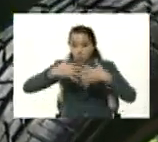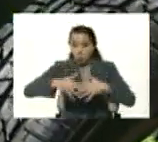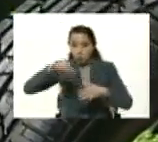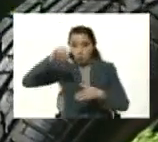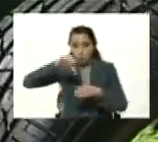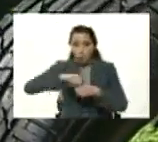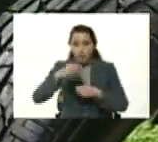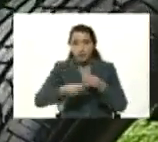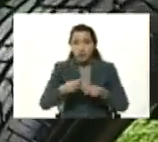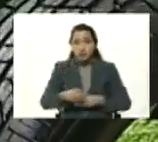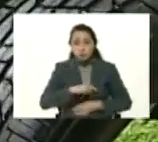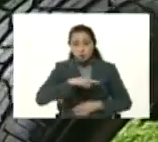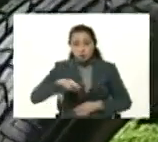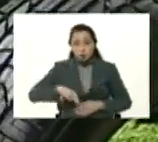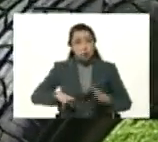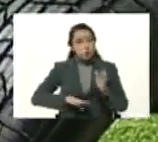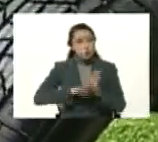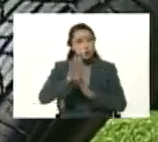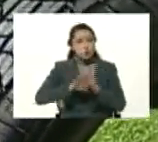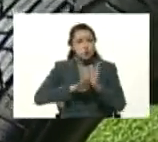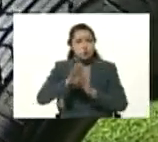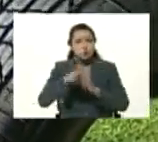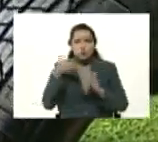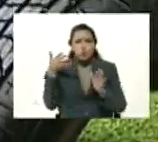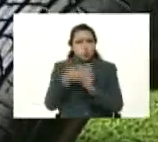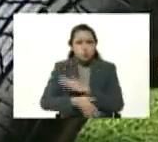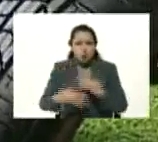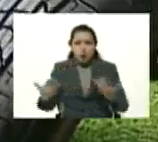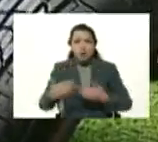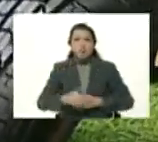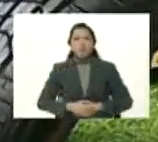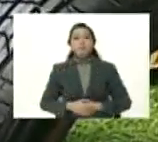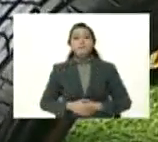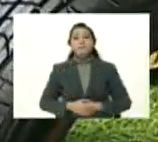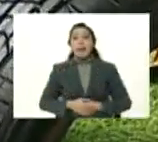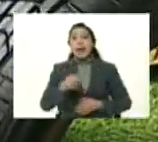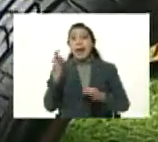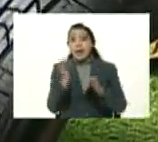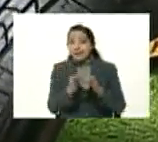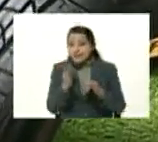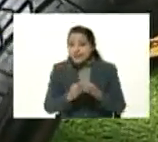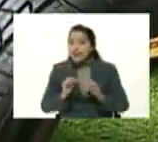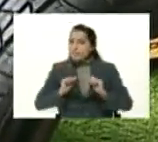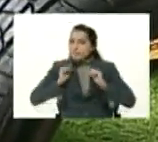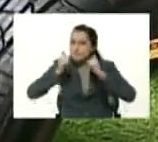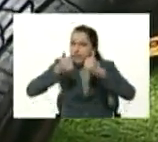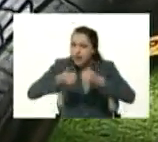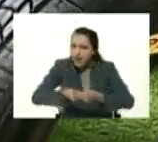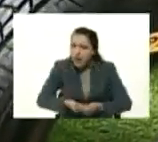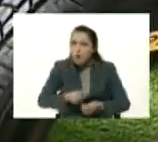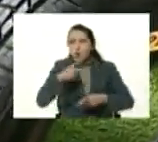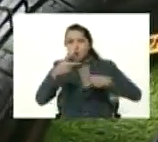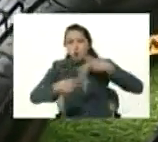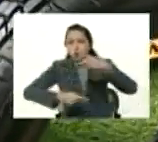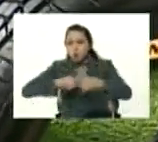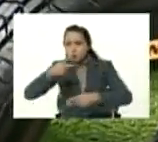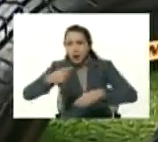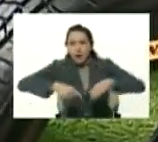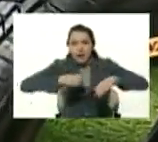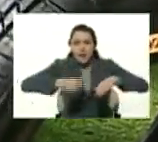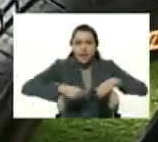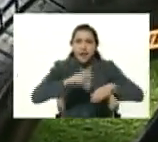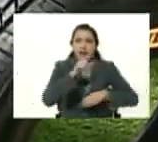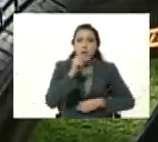estamos produciendo, vamos a producir a partir del mes de septiembre a reactivar la producción de cauchos RIN 13,